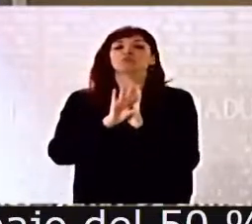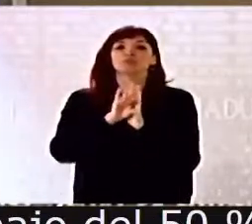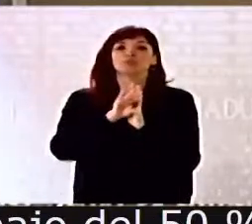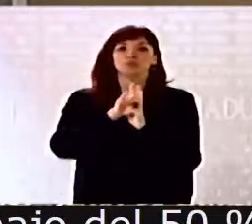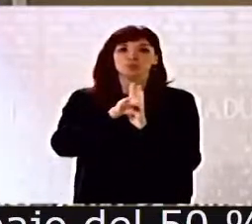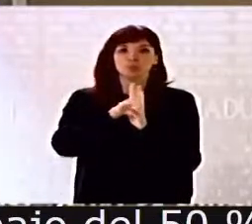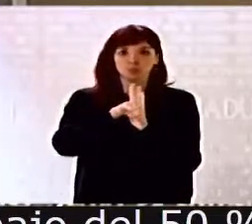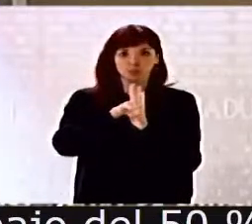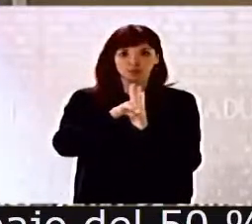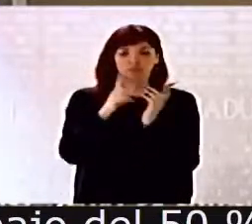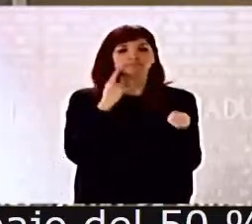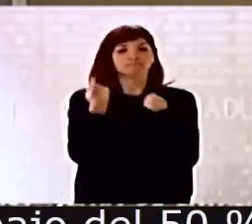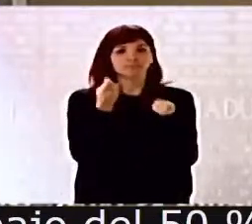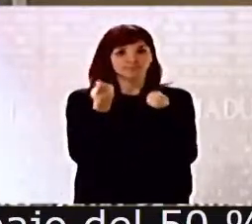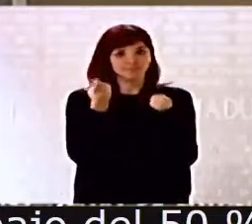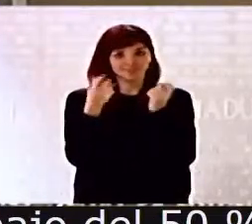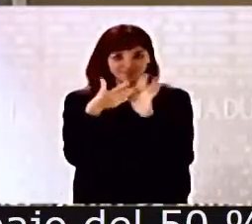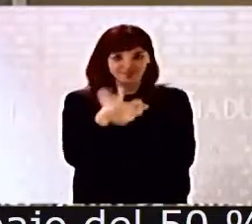tendencia de control.